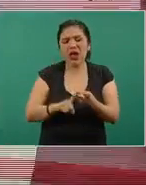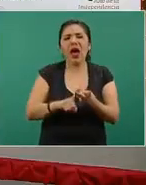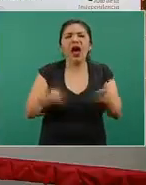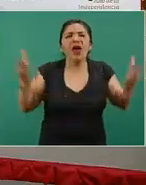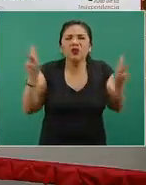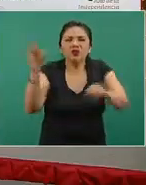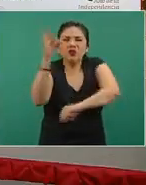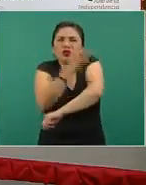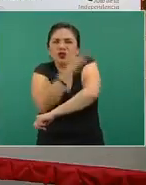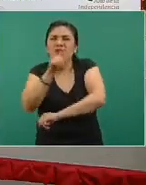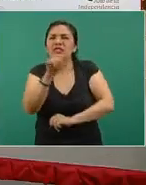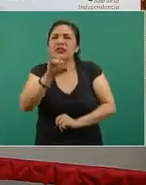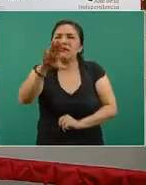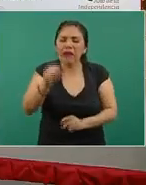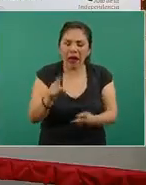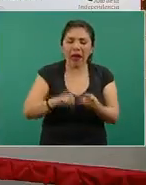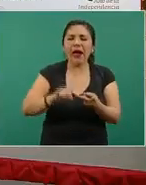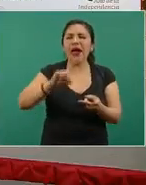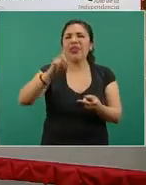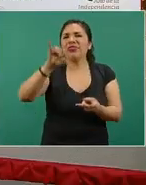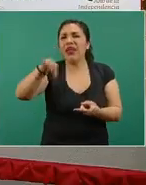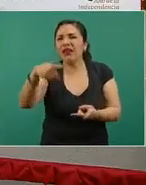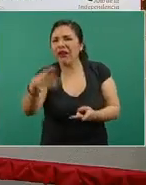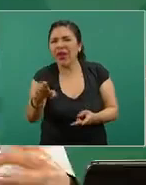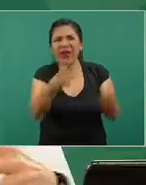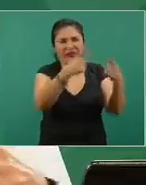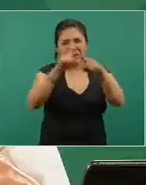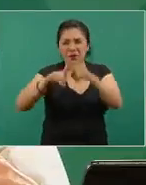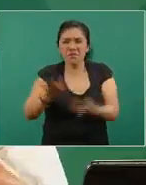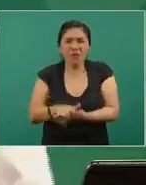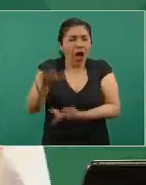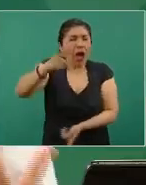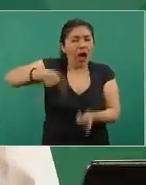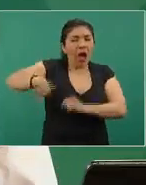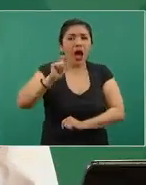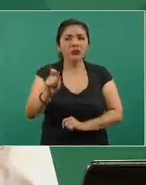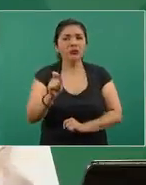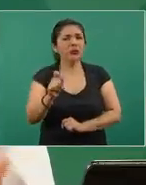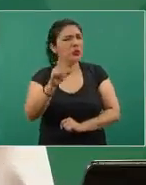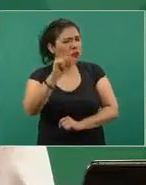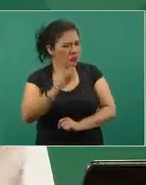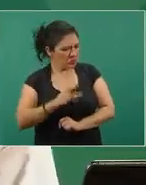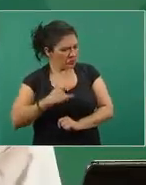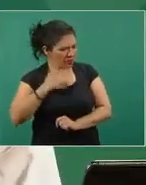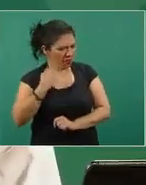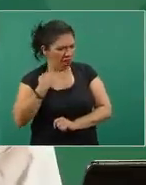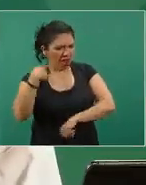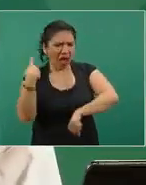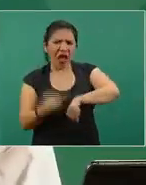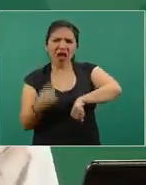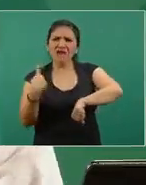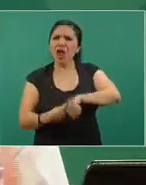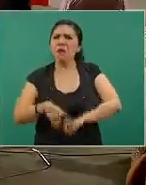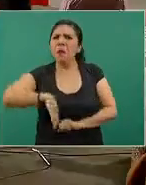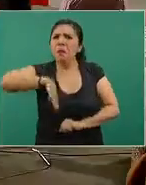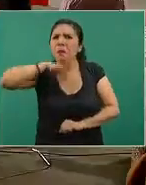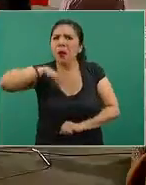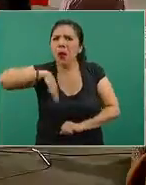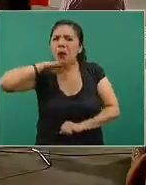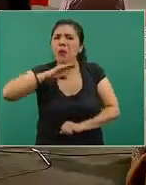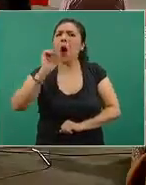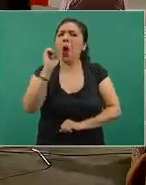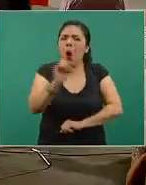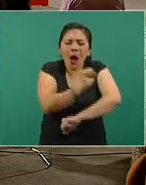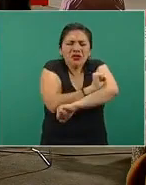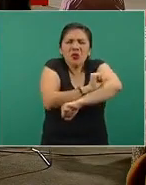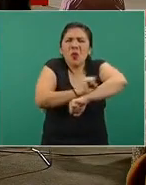el Zika, en chikungunya. La gran mayoría no se enteran que tienen la enfermedad o tienen